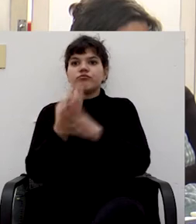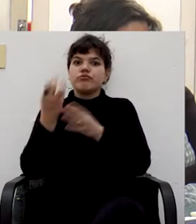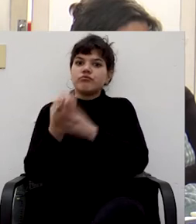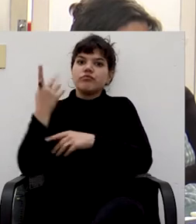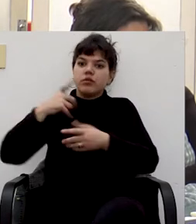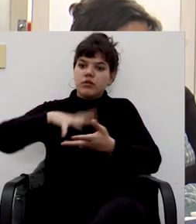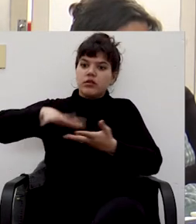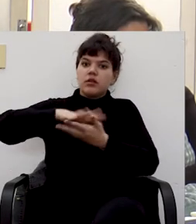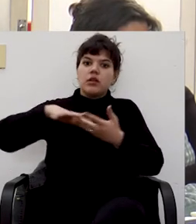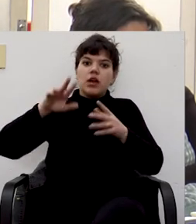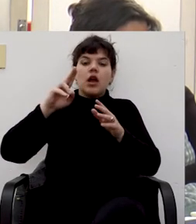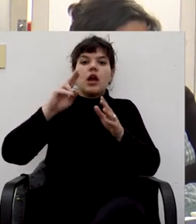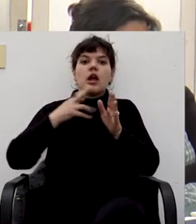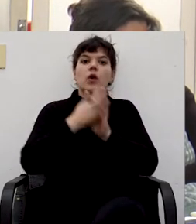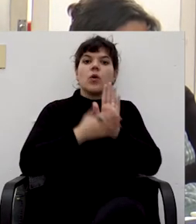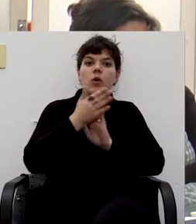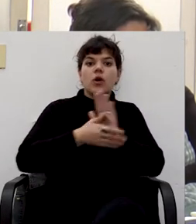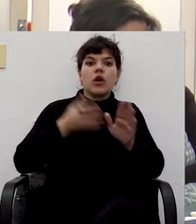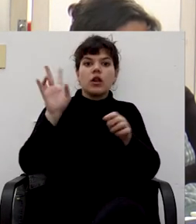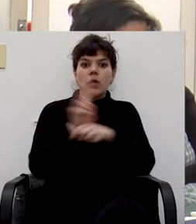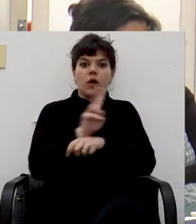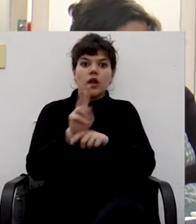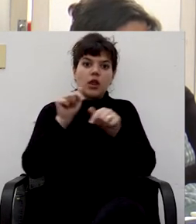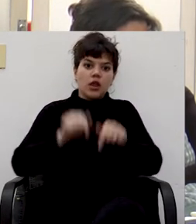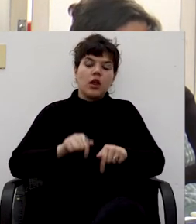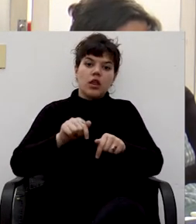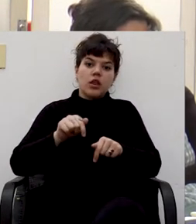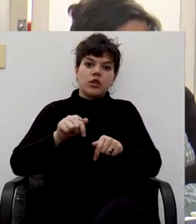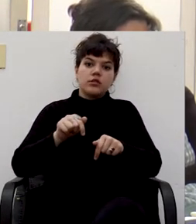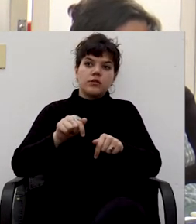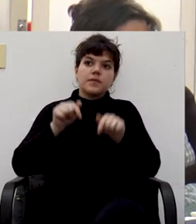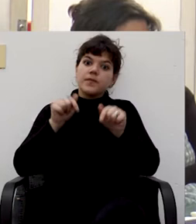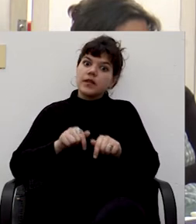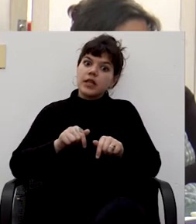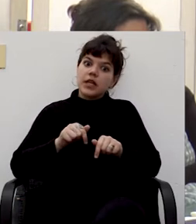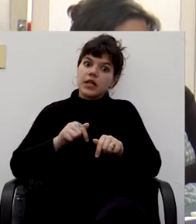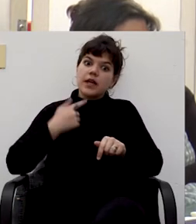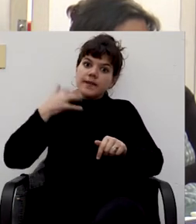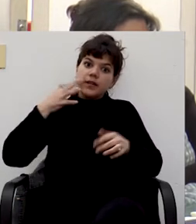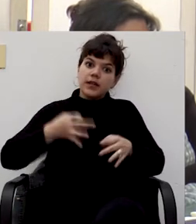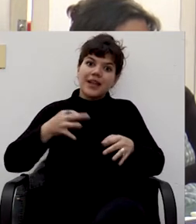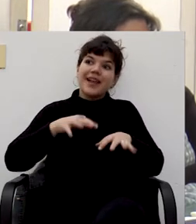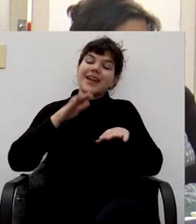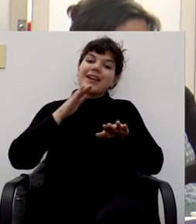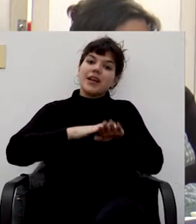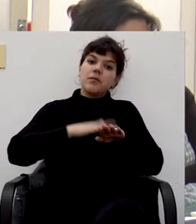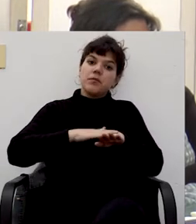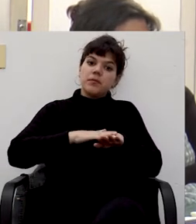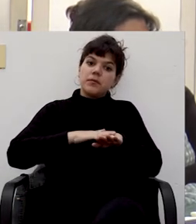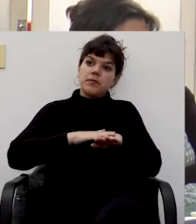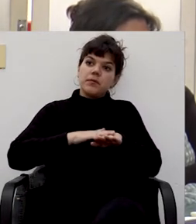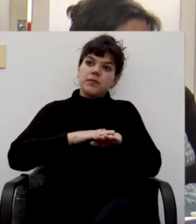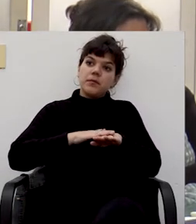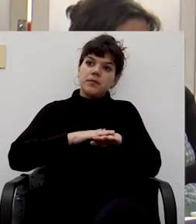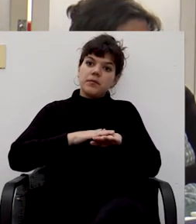integrado de cuidados que promueve justamente la corresponsabilidad, y en este caso la corresponsabilidad, tenemos que trabajar en la